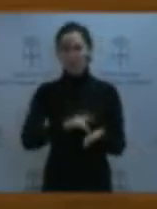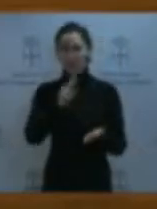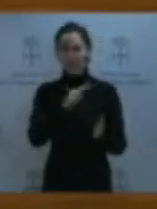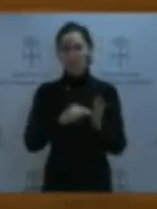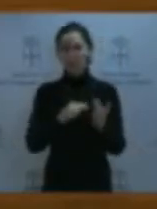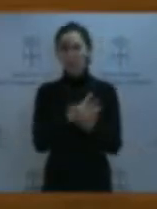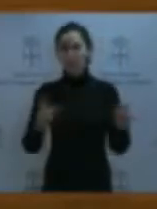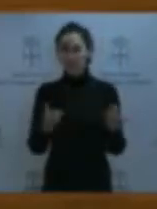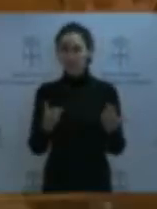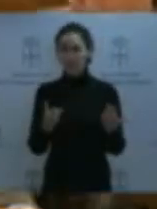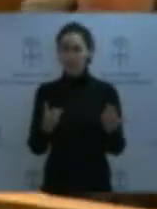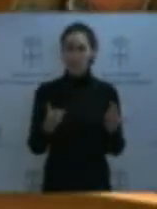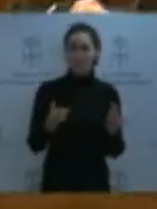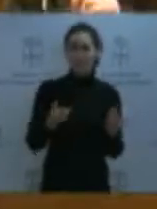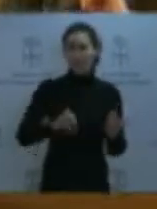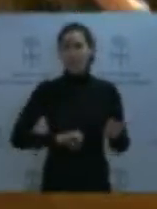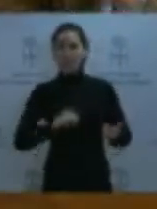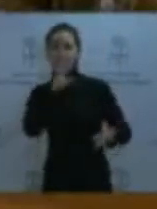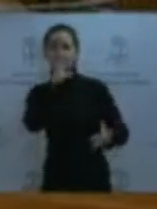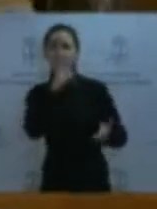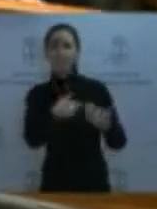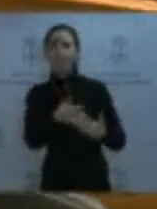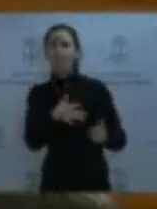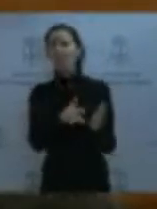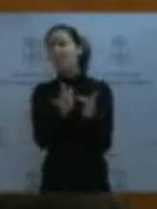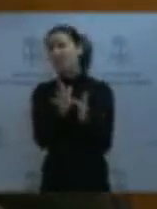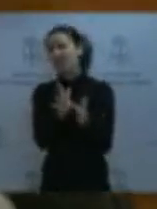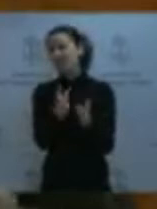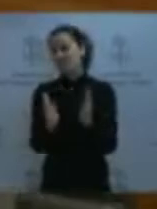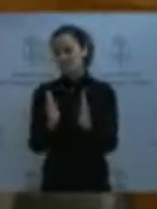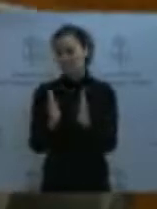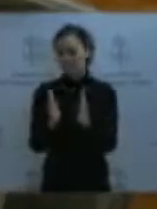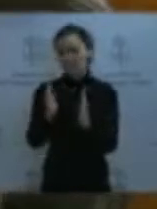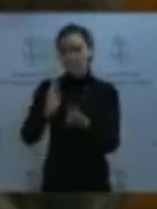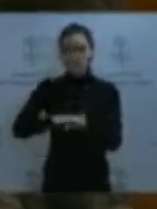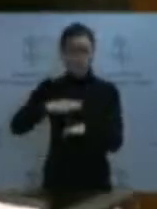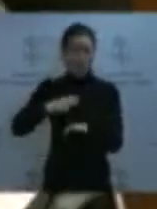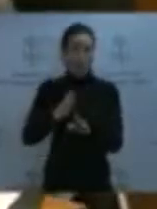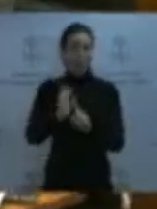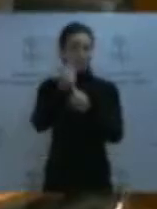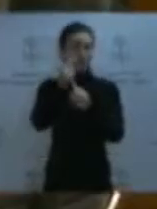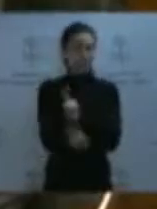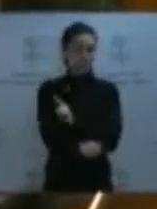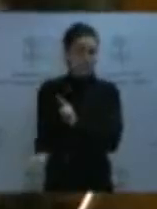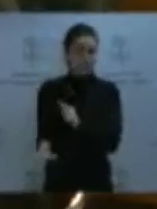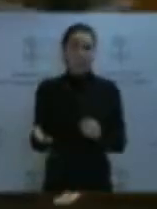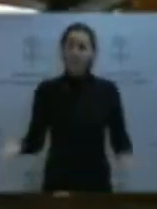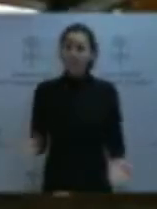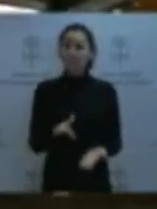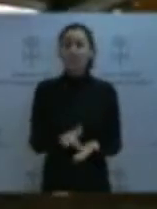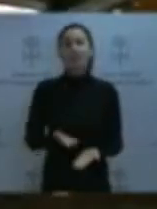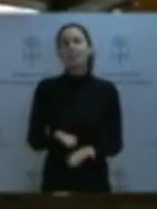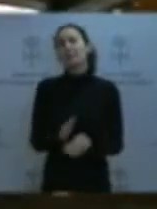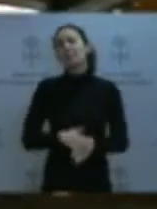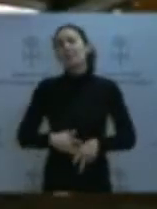2018 para tratar de llegar a una conclusión de cuál era el modelo al que ustedes estaban dispuestos a llegar. Así que lo único que les hemos pedido en la recta final